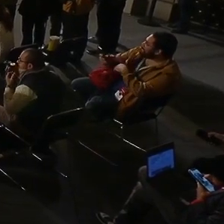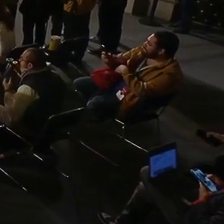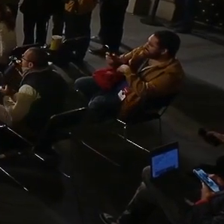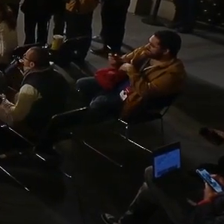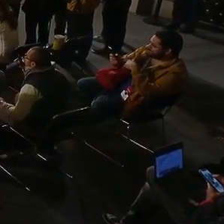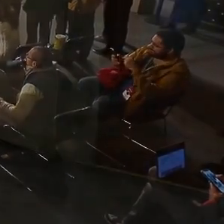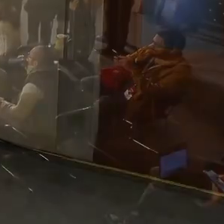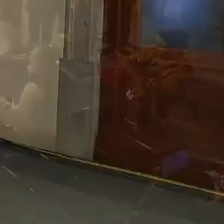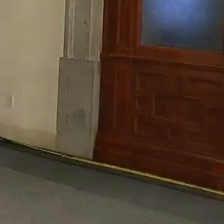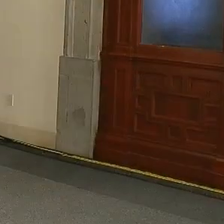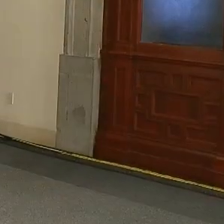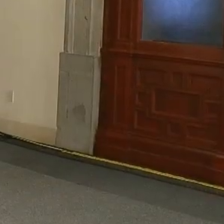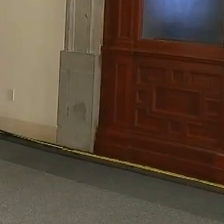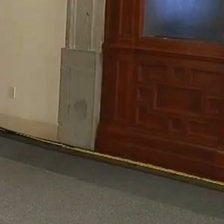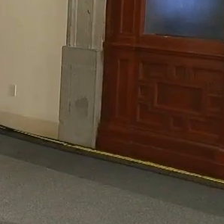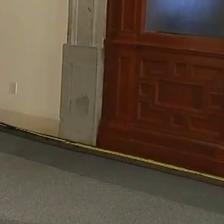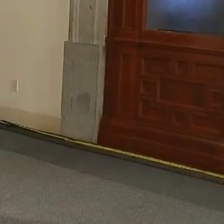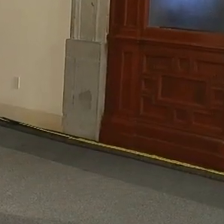C